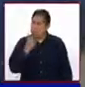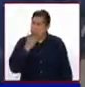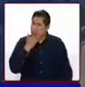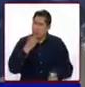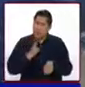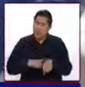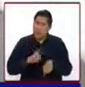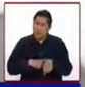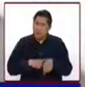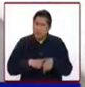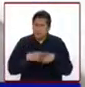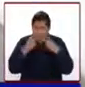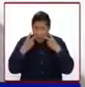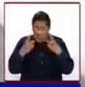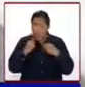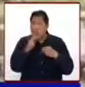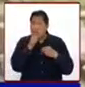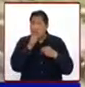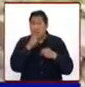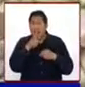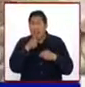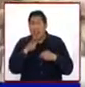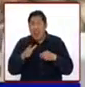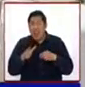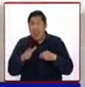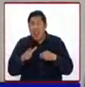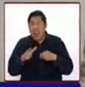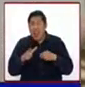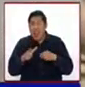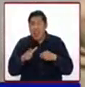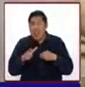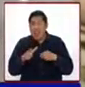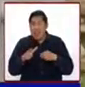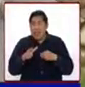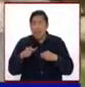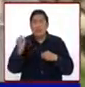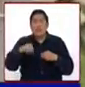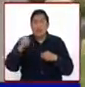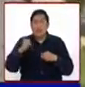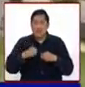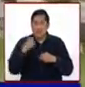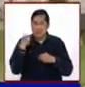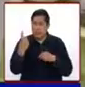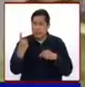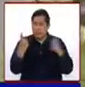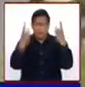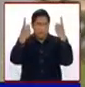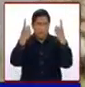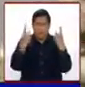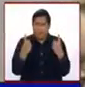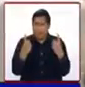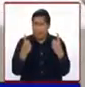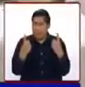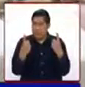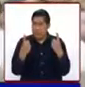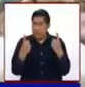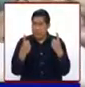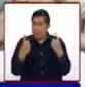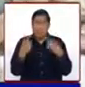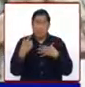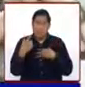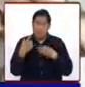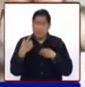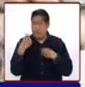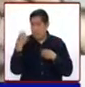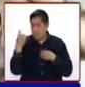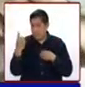Ingeniero, ya pasó tiempo. ¿Ya se ha podido verificar si el agua está clorificada? Sí, exactamente. Hemos tomado dos muestras. Este es nuestro blanco